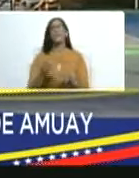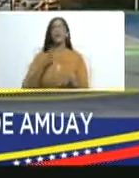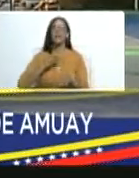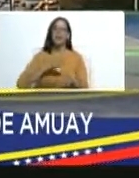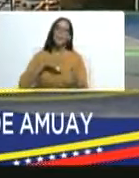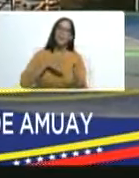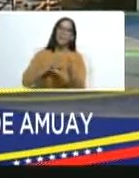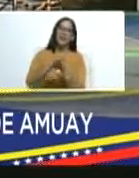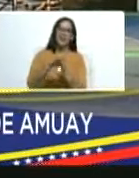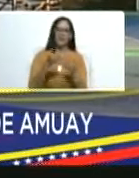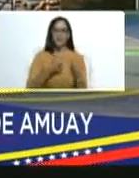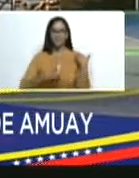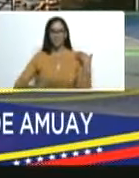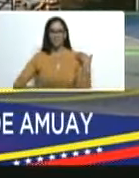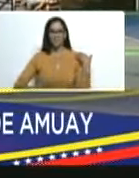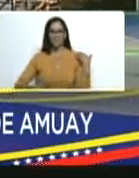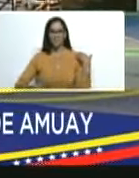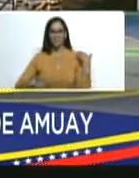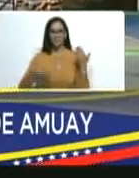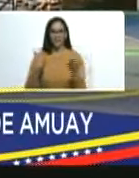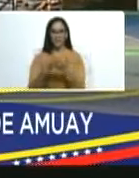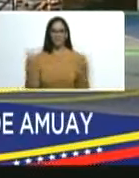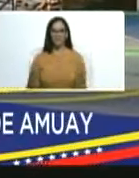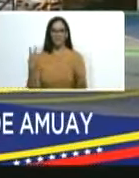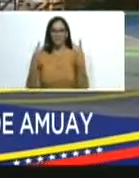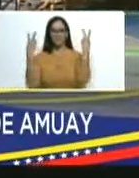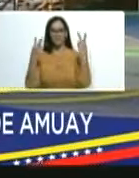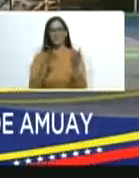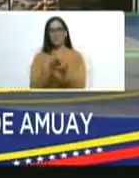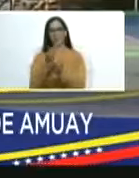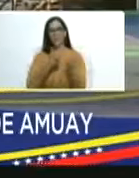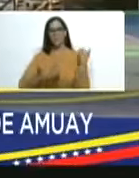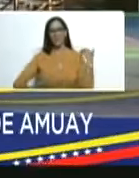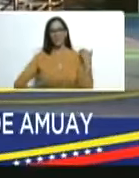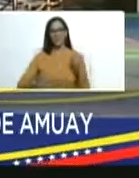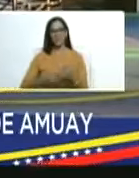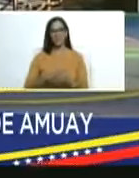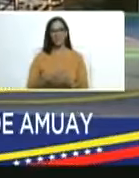adelante, presidente, hasta la victoria siempre, presidente.